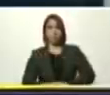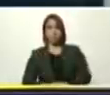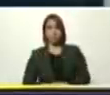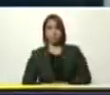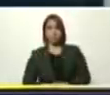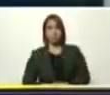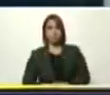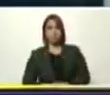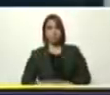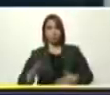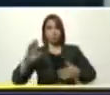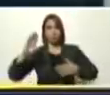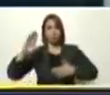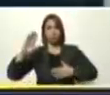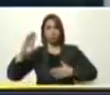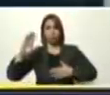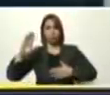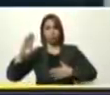la juramentación